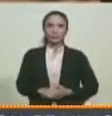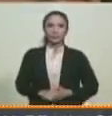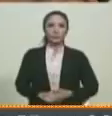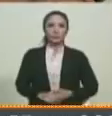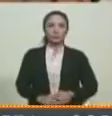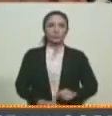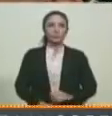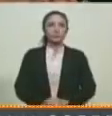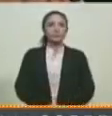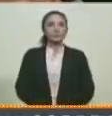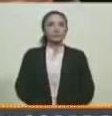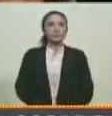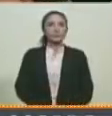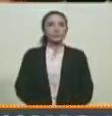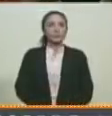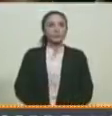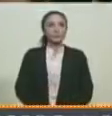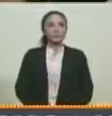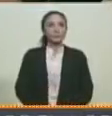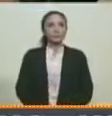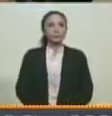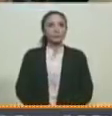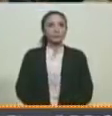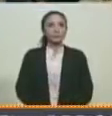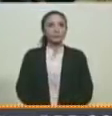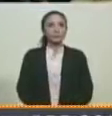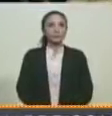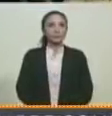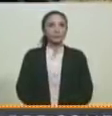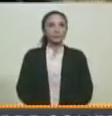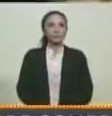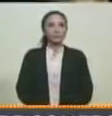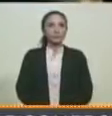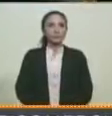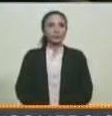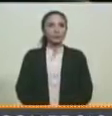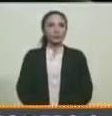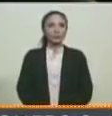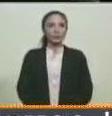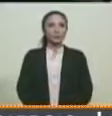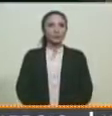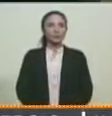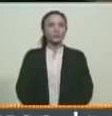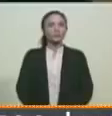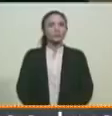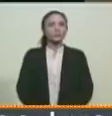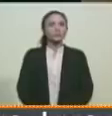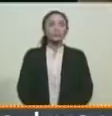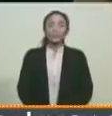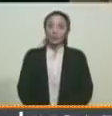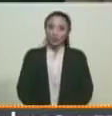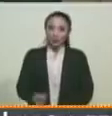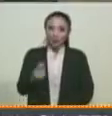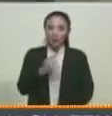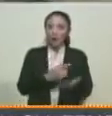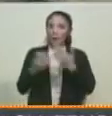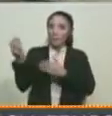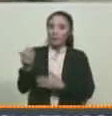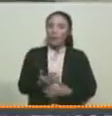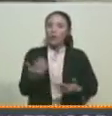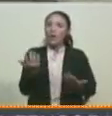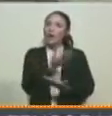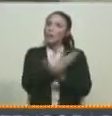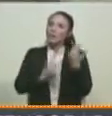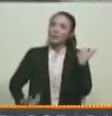Recibimos la visita hace 2 días del compañero presidente de los consejos de Estado y de ministros de la República de